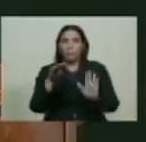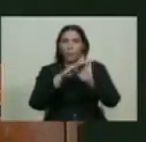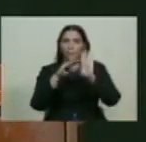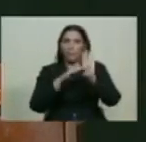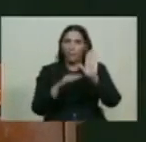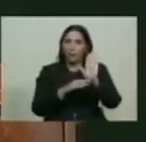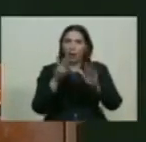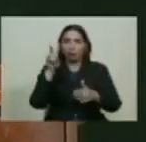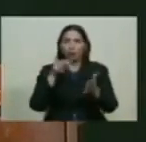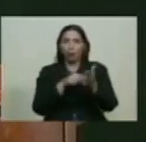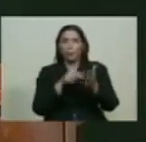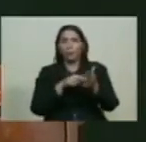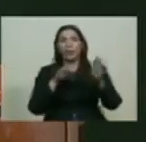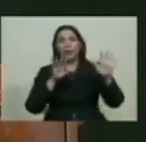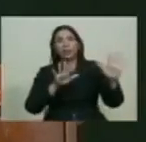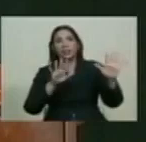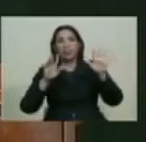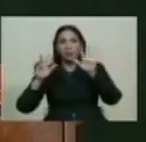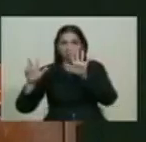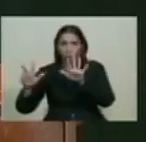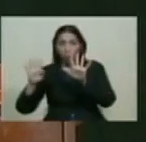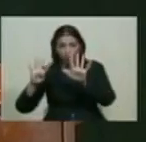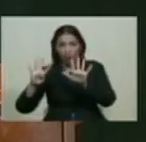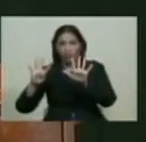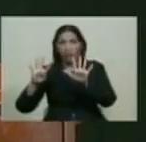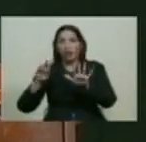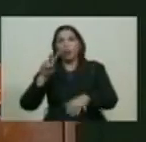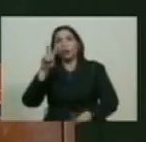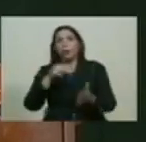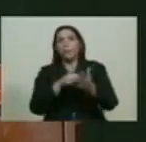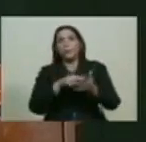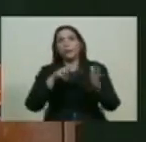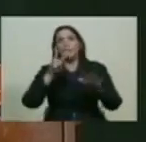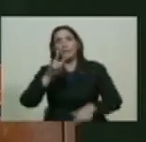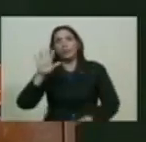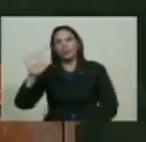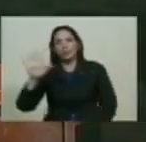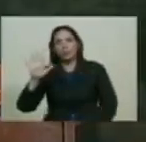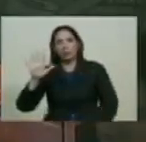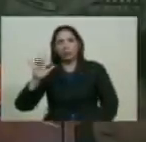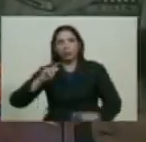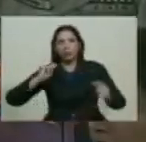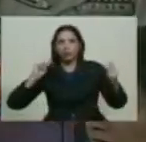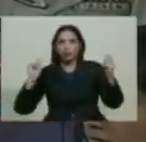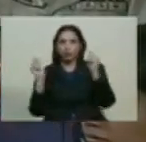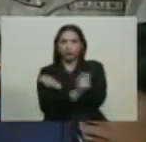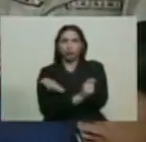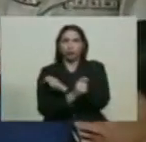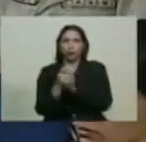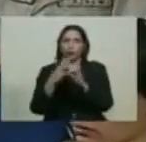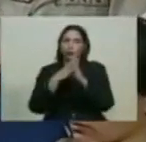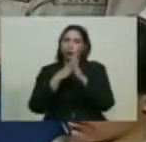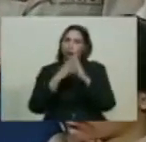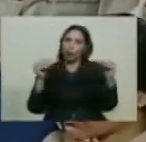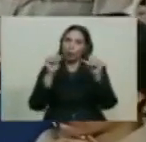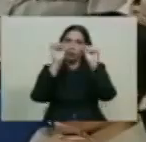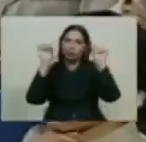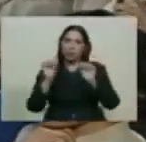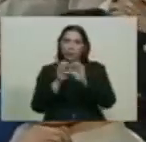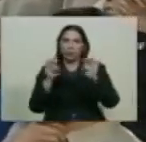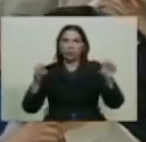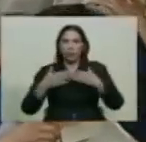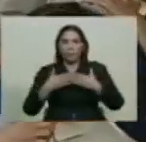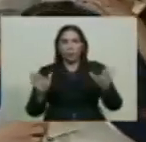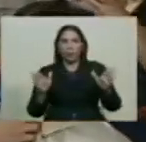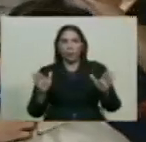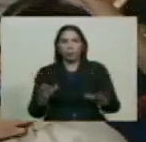2019-2025 iniciar un proceso de transformación paulatina de todo el sistema de educación pública venezolana con